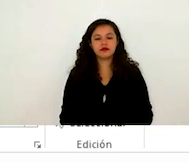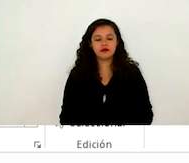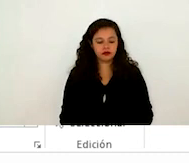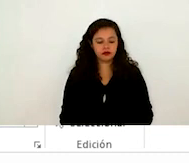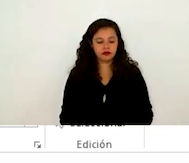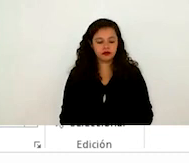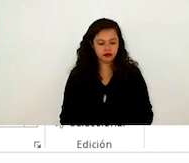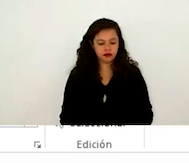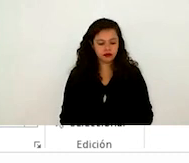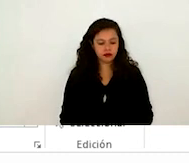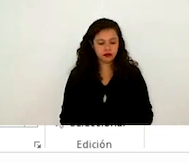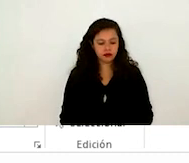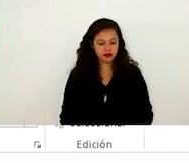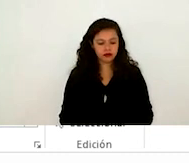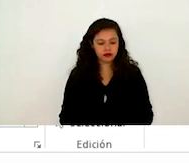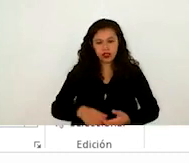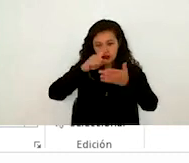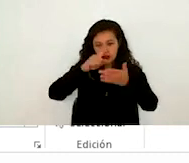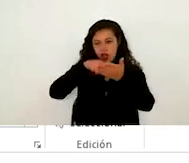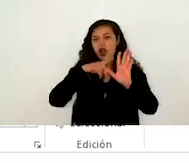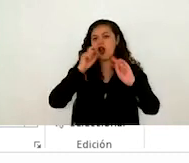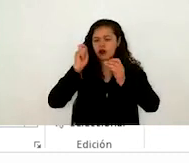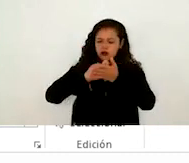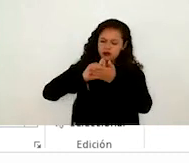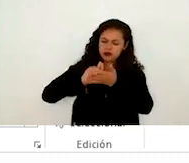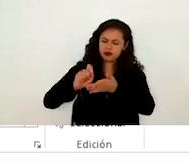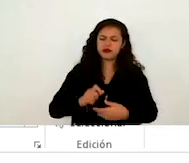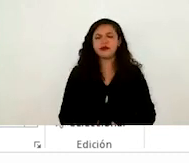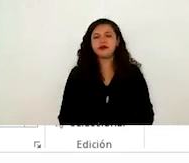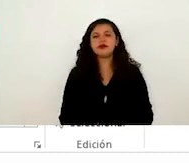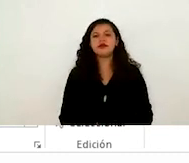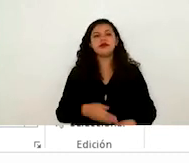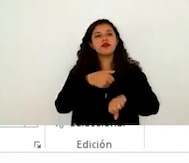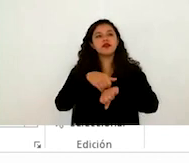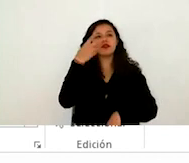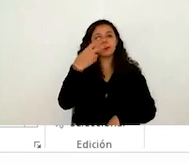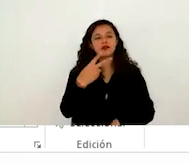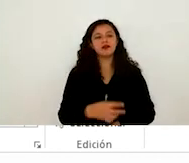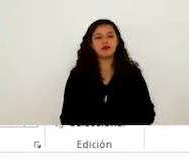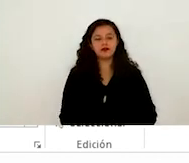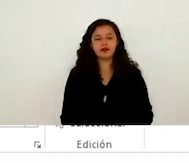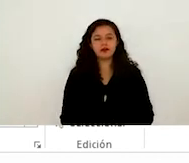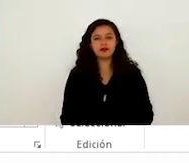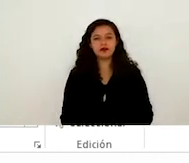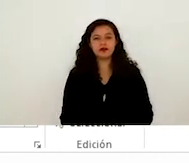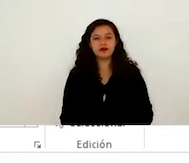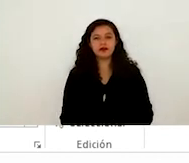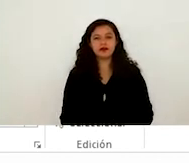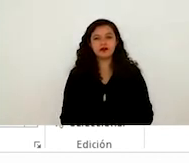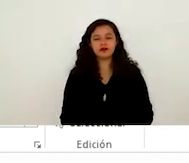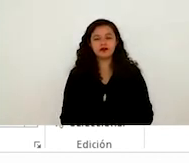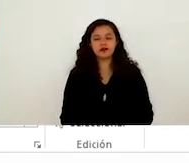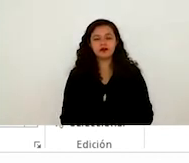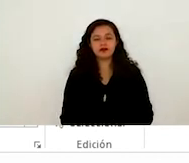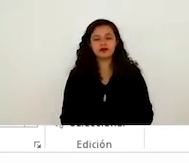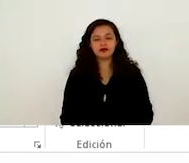en la hora no tendrá como ustedes gusten muy bien lados cuál es cuáles